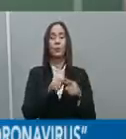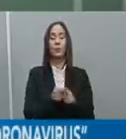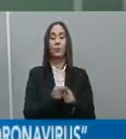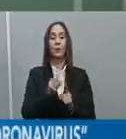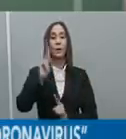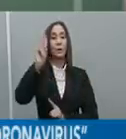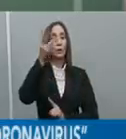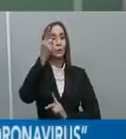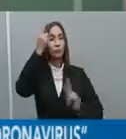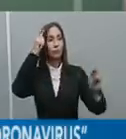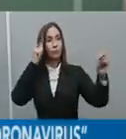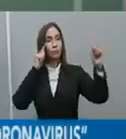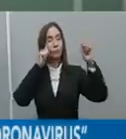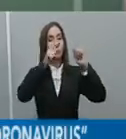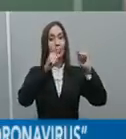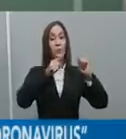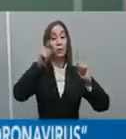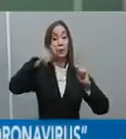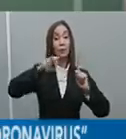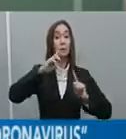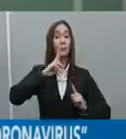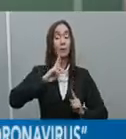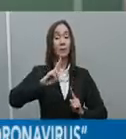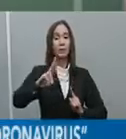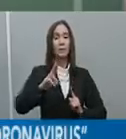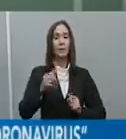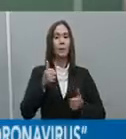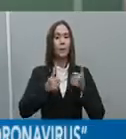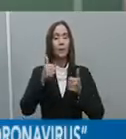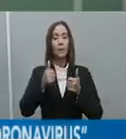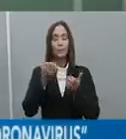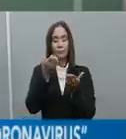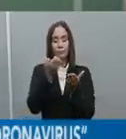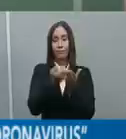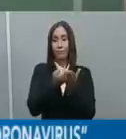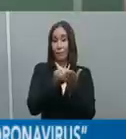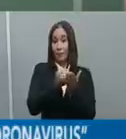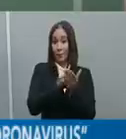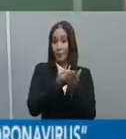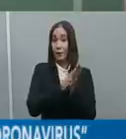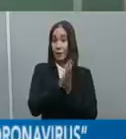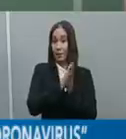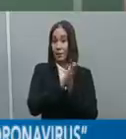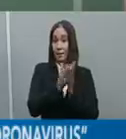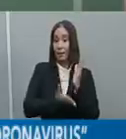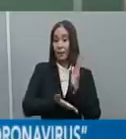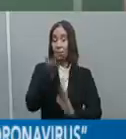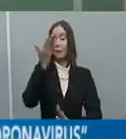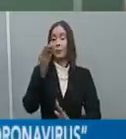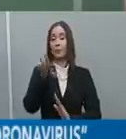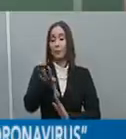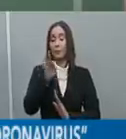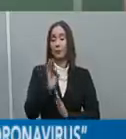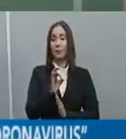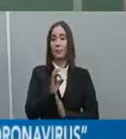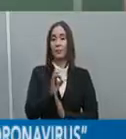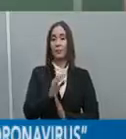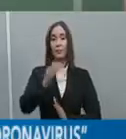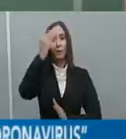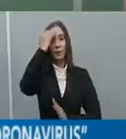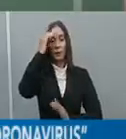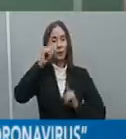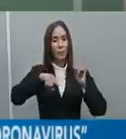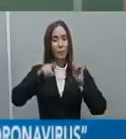reto al que dar respuesta: la recuperación económica. Sabemos que aún son muchos los dominicanos y dominicanas